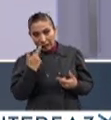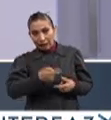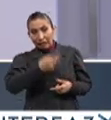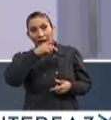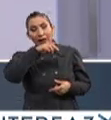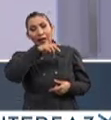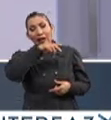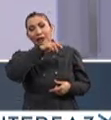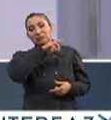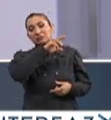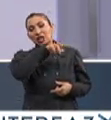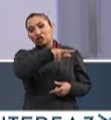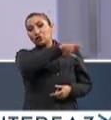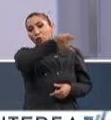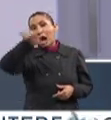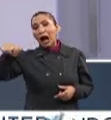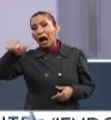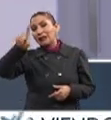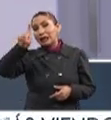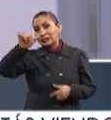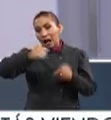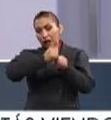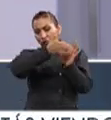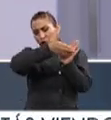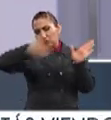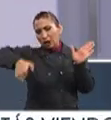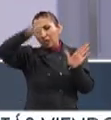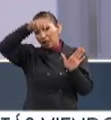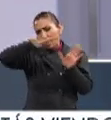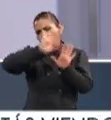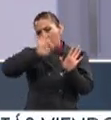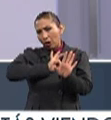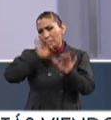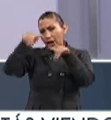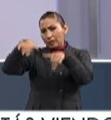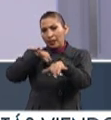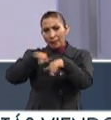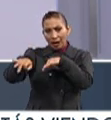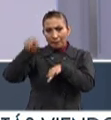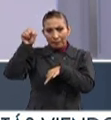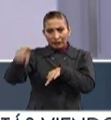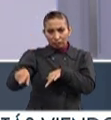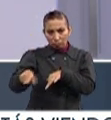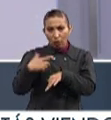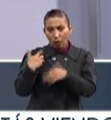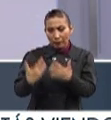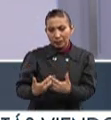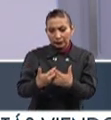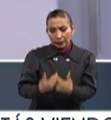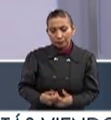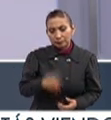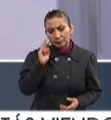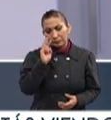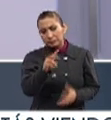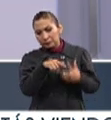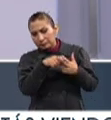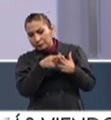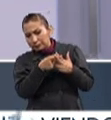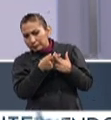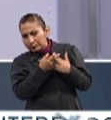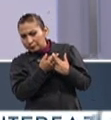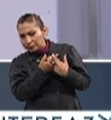promedio de 18 a 30 años, que es donde es la parte que puede ser productiva para este tipo de industria, están